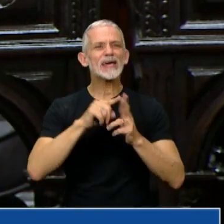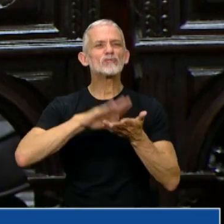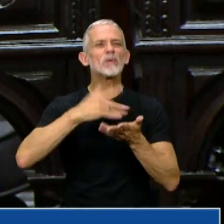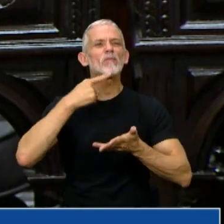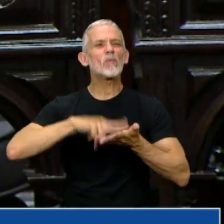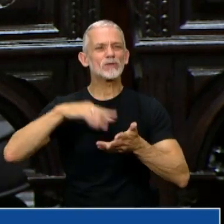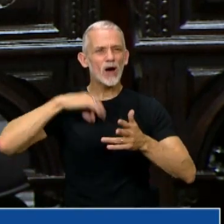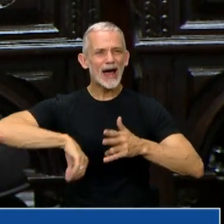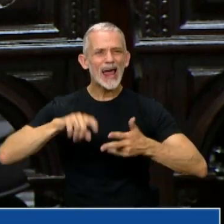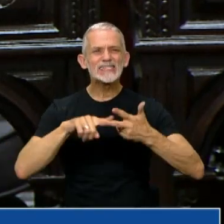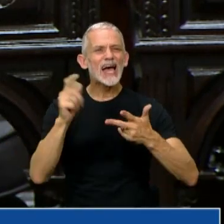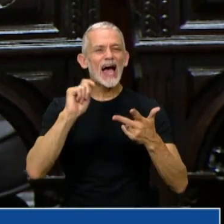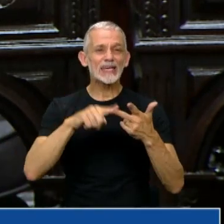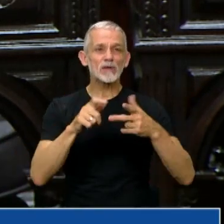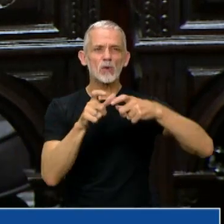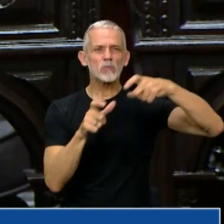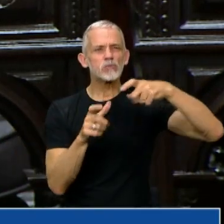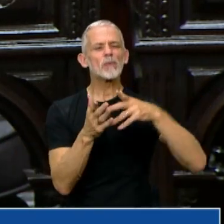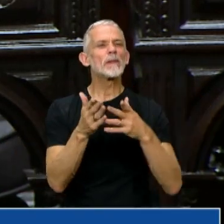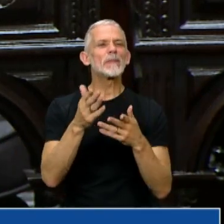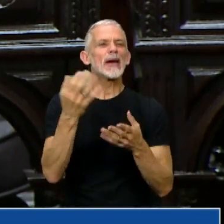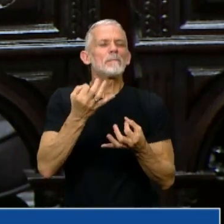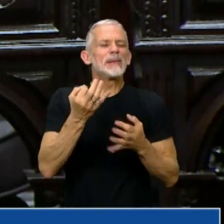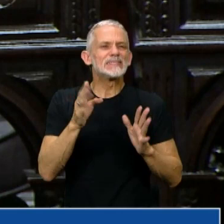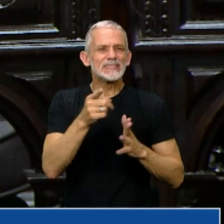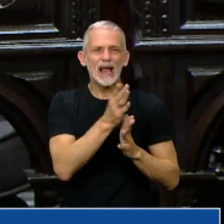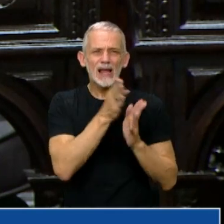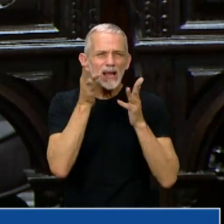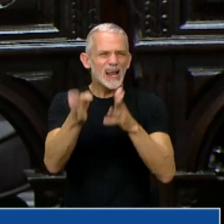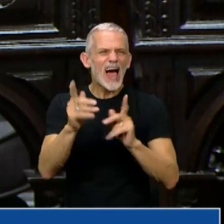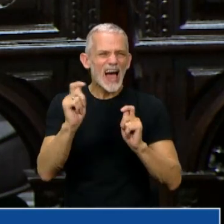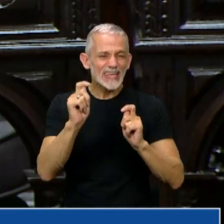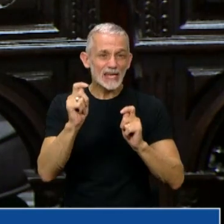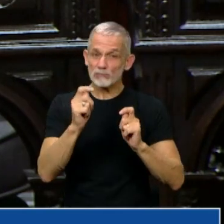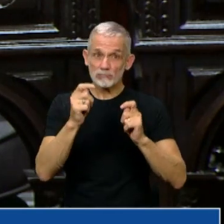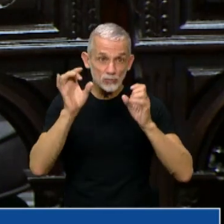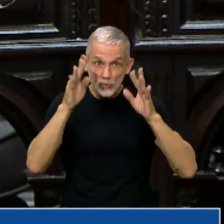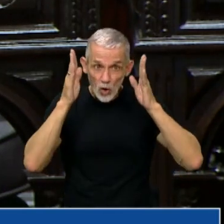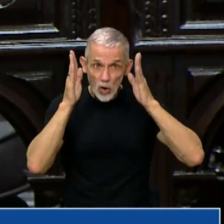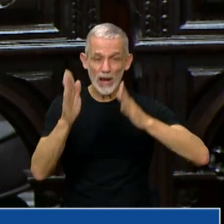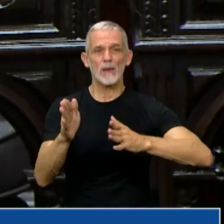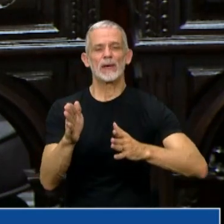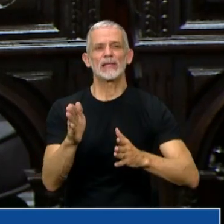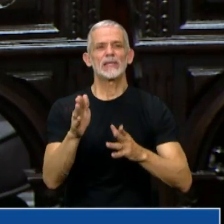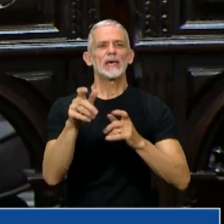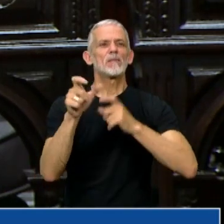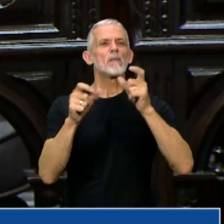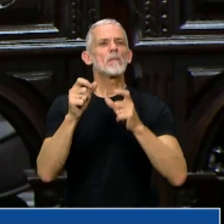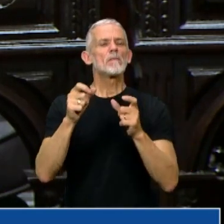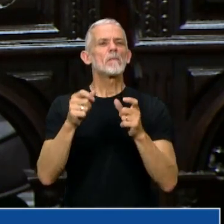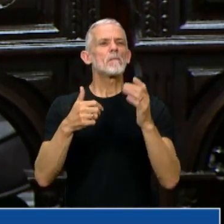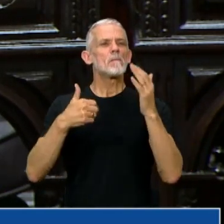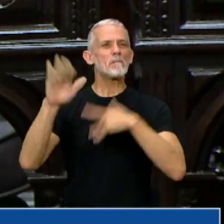a las ganancias un régimen cedular dirigido exclusivamente a los